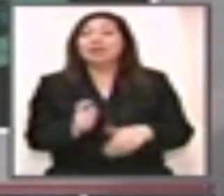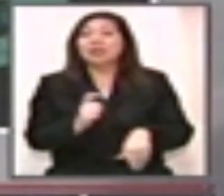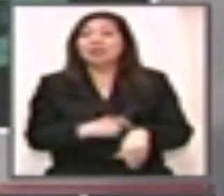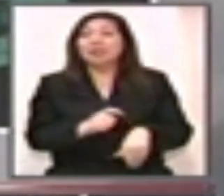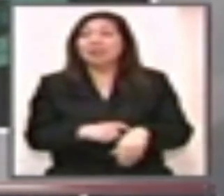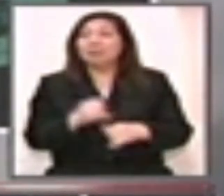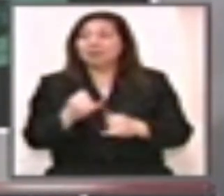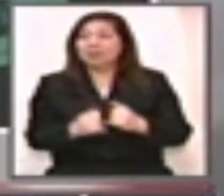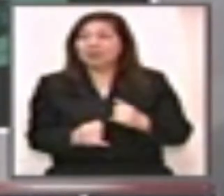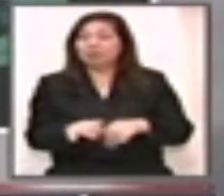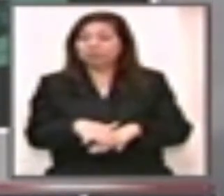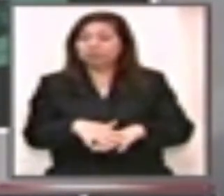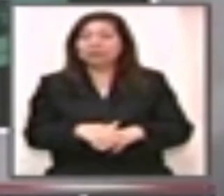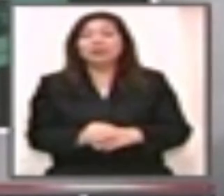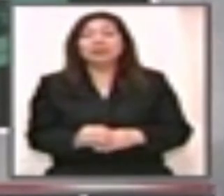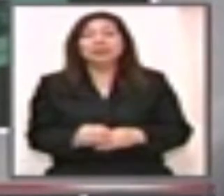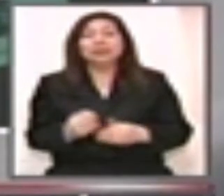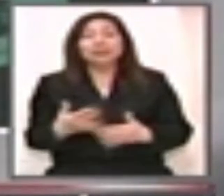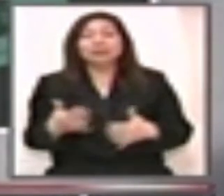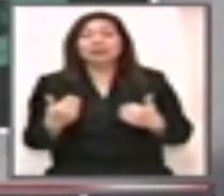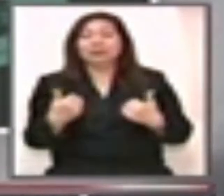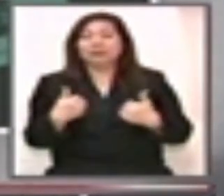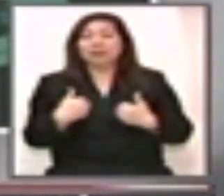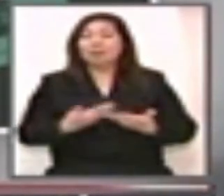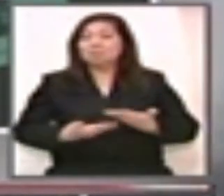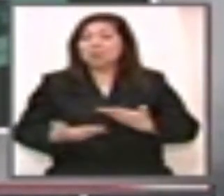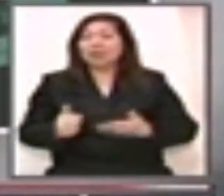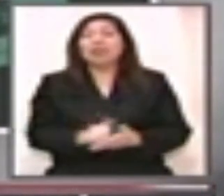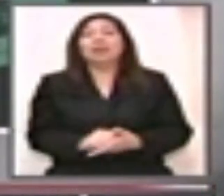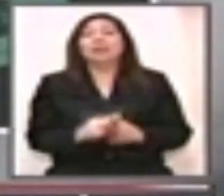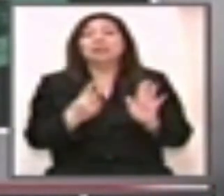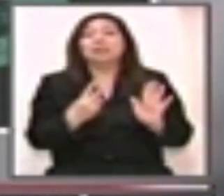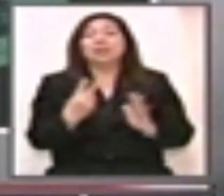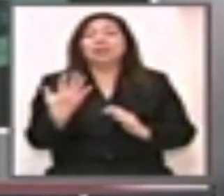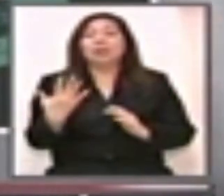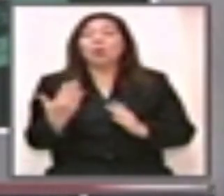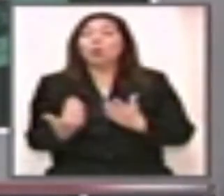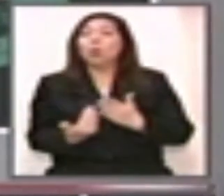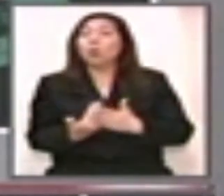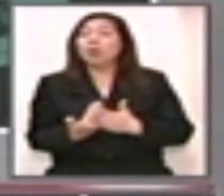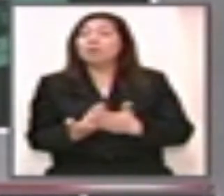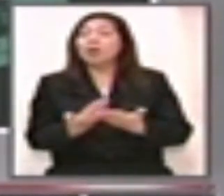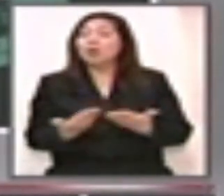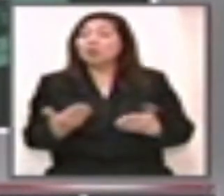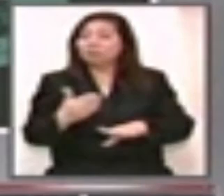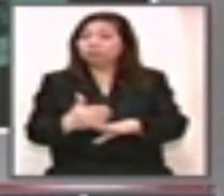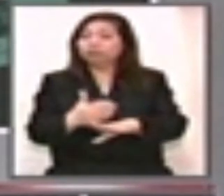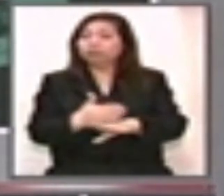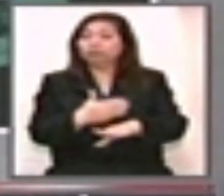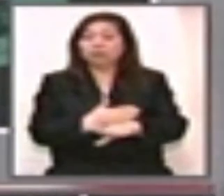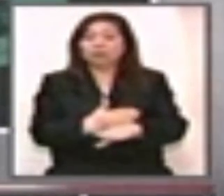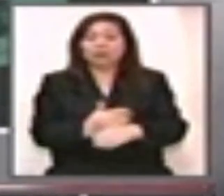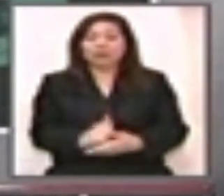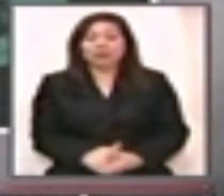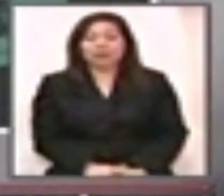momento de haber dejado esta administración habremos tenido en el mercado 75 nuevos productos desarrollados